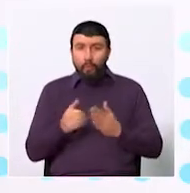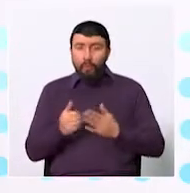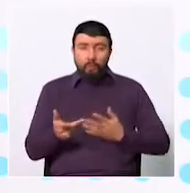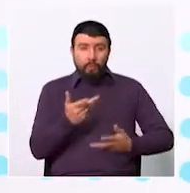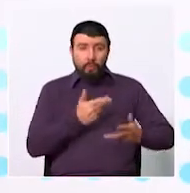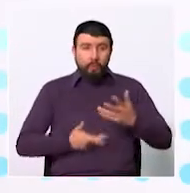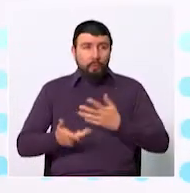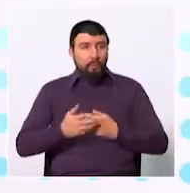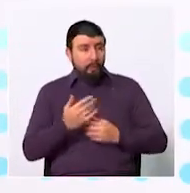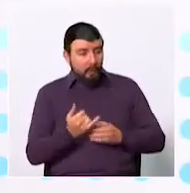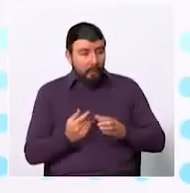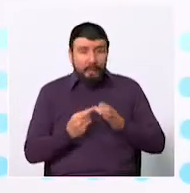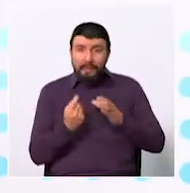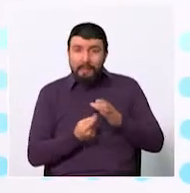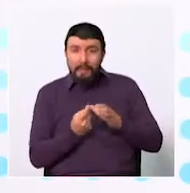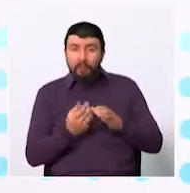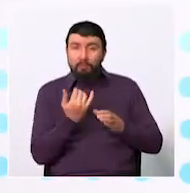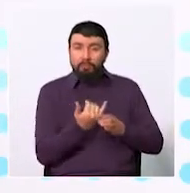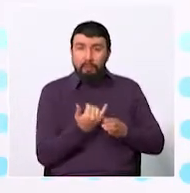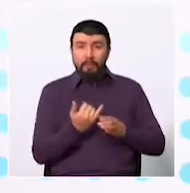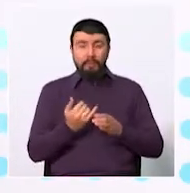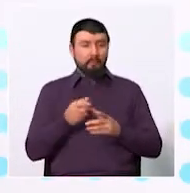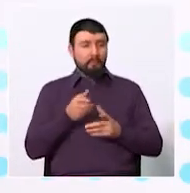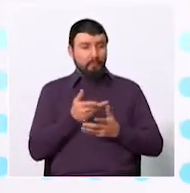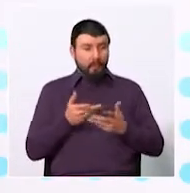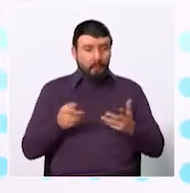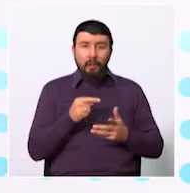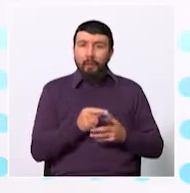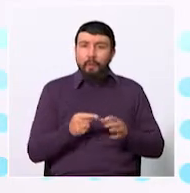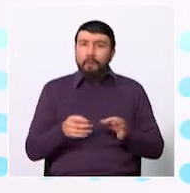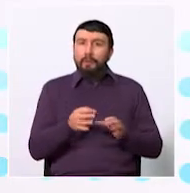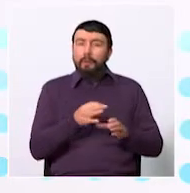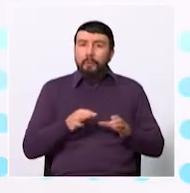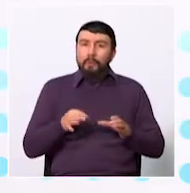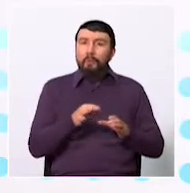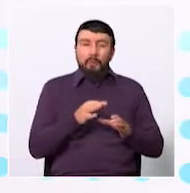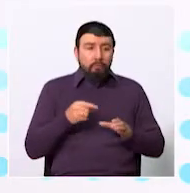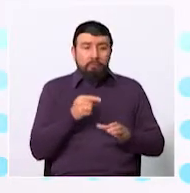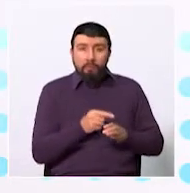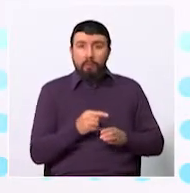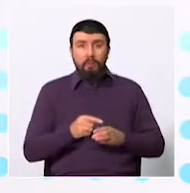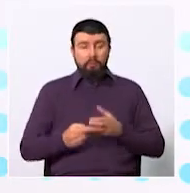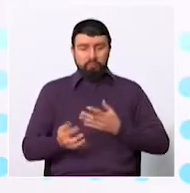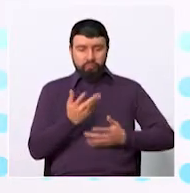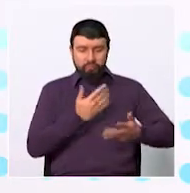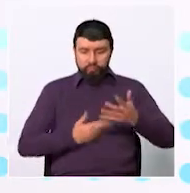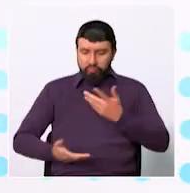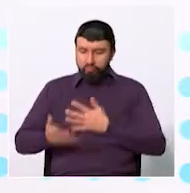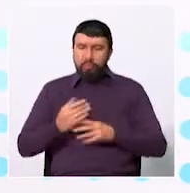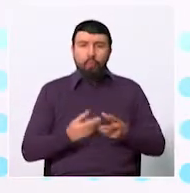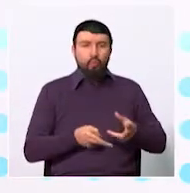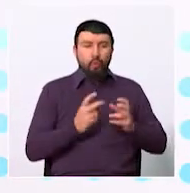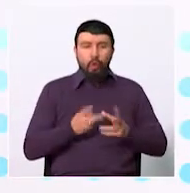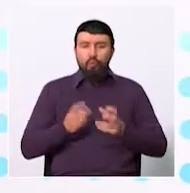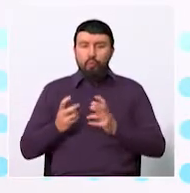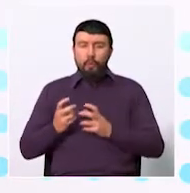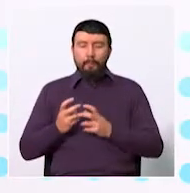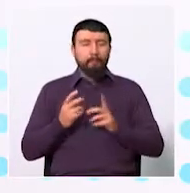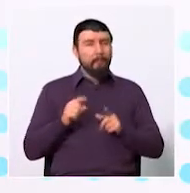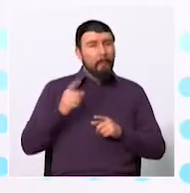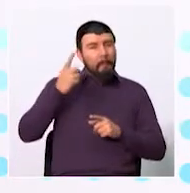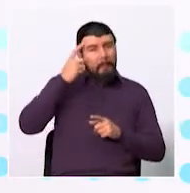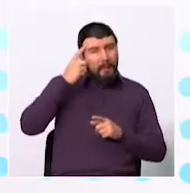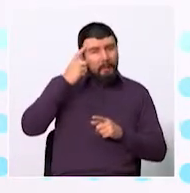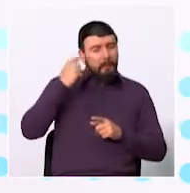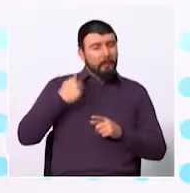células se renuevan permanentemente y nosotros a través de nuestros pensamientos tenemos mucho mucho como